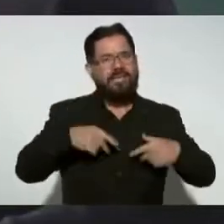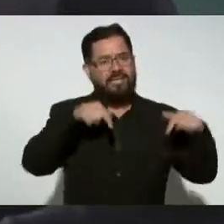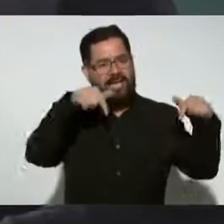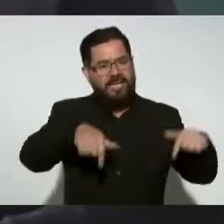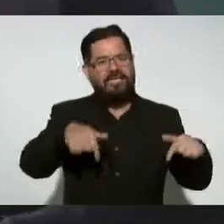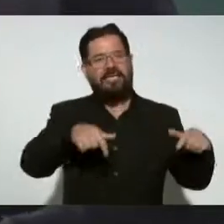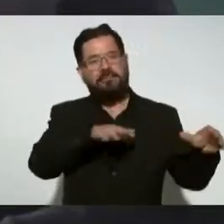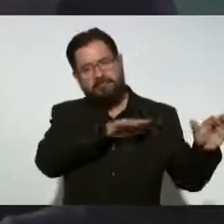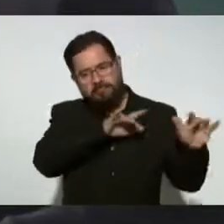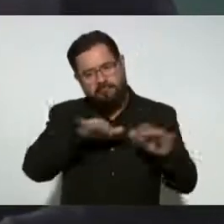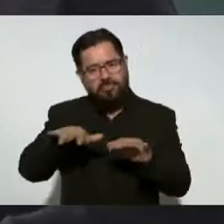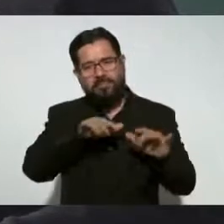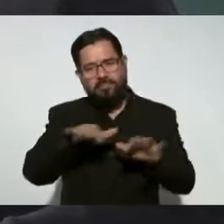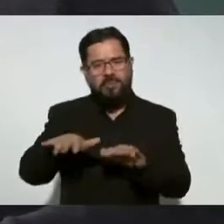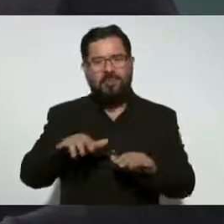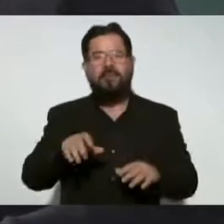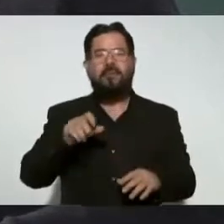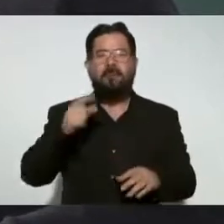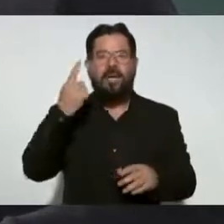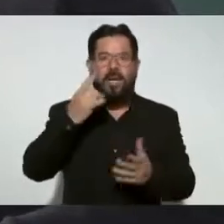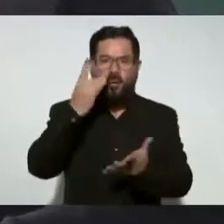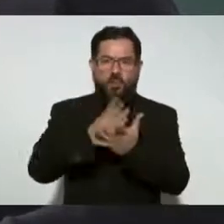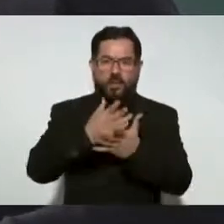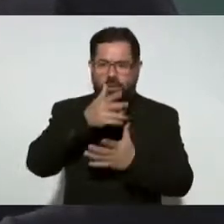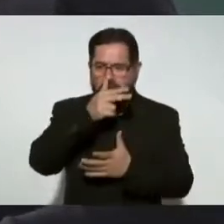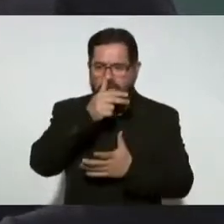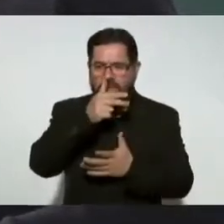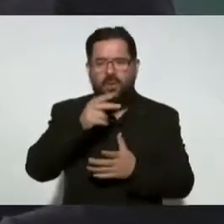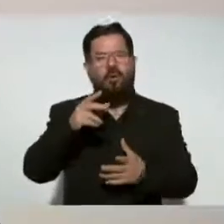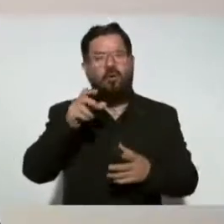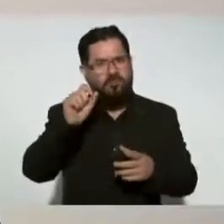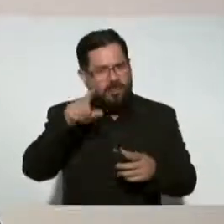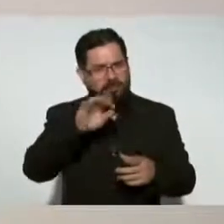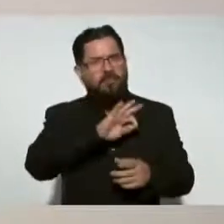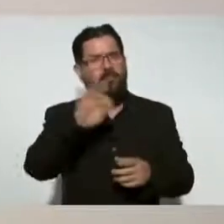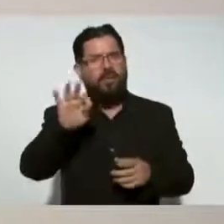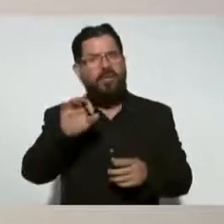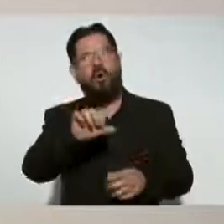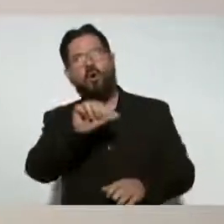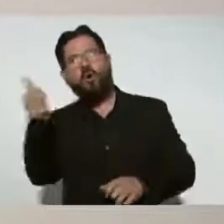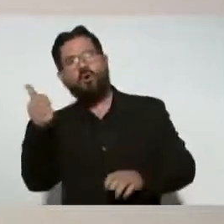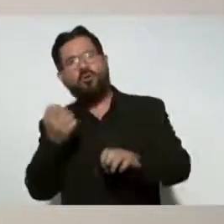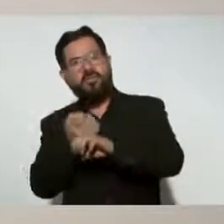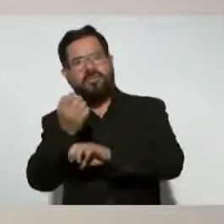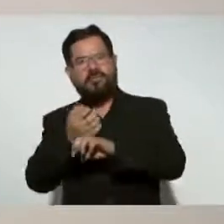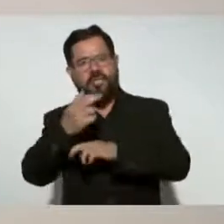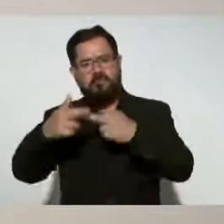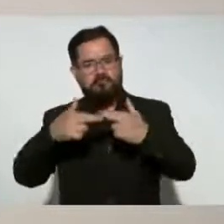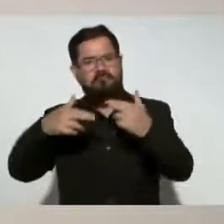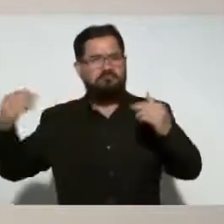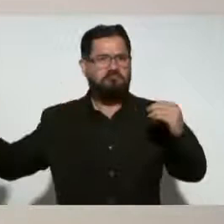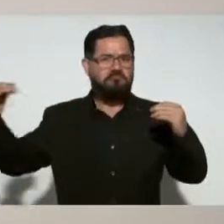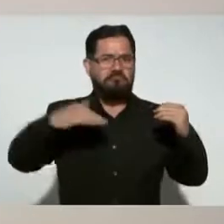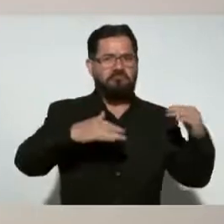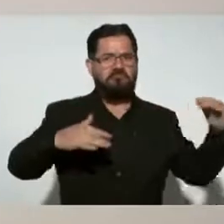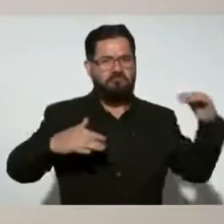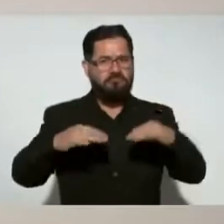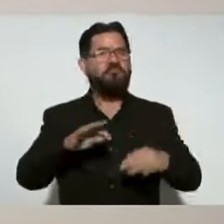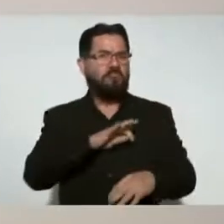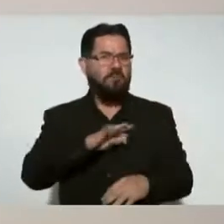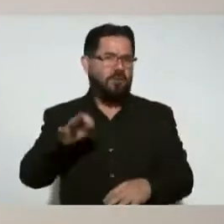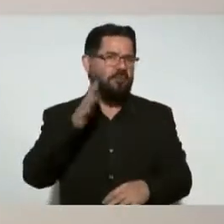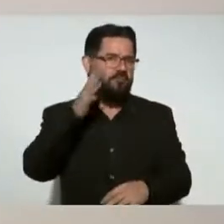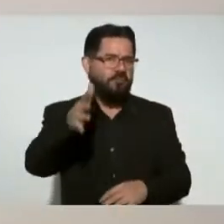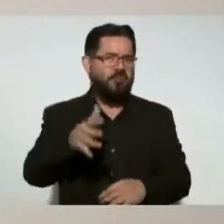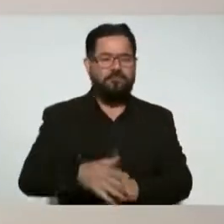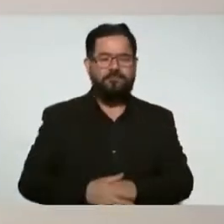de aquí de la capital, sino se extiende inclusive a otros estados. En el recorrido que acabamos de hacer, me ha sido muy